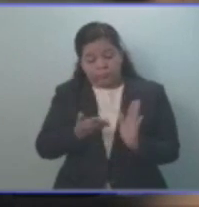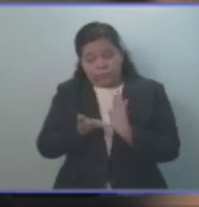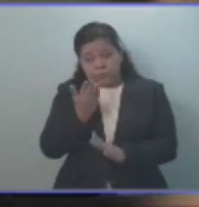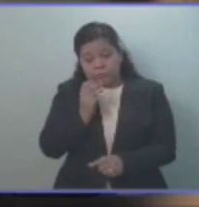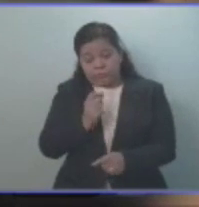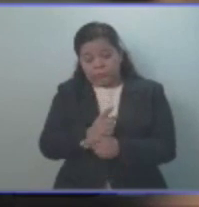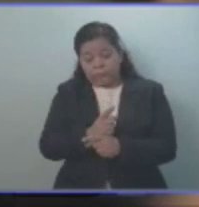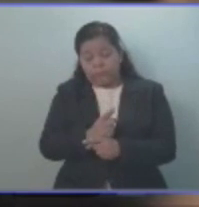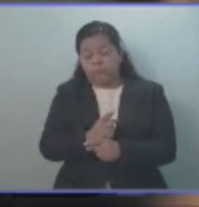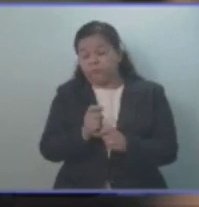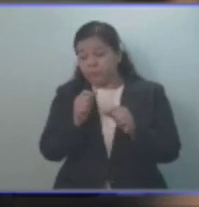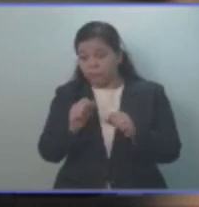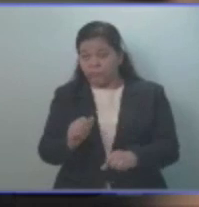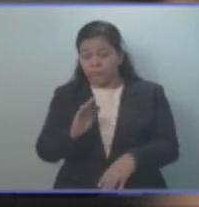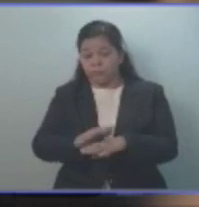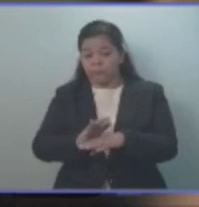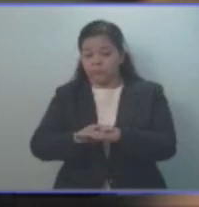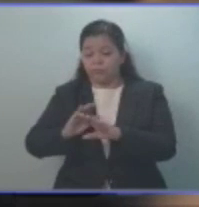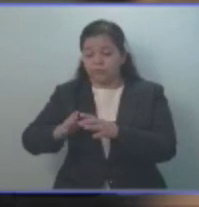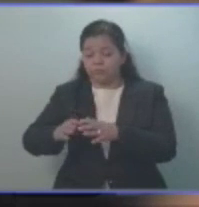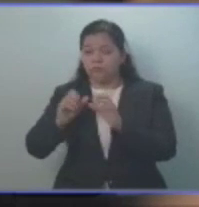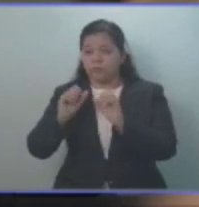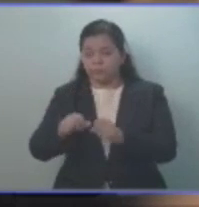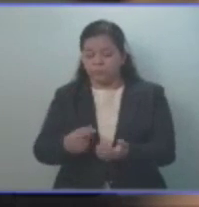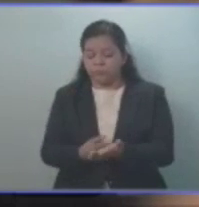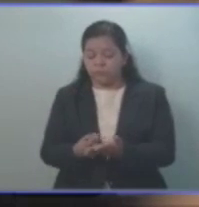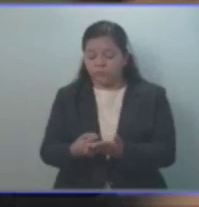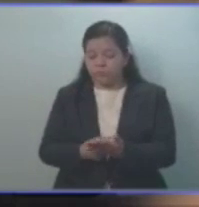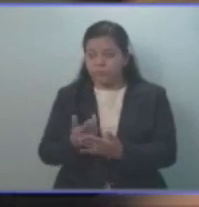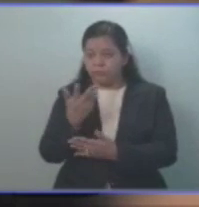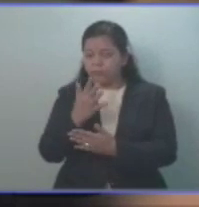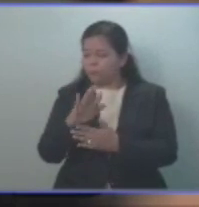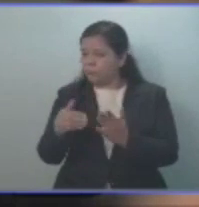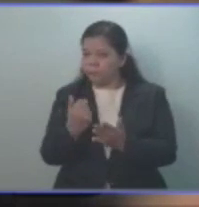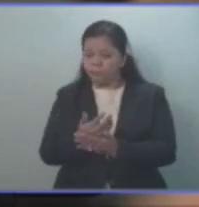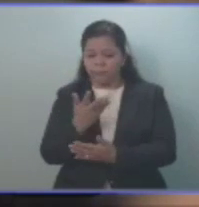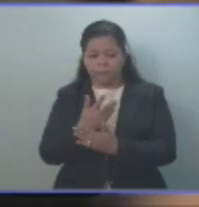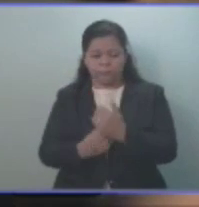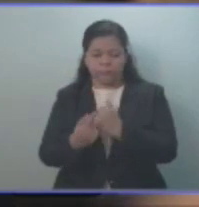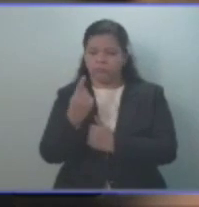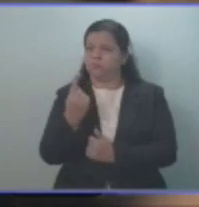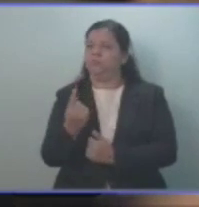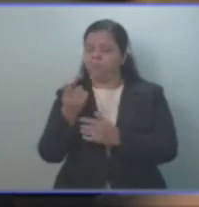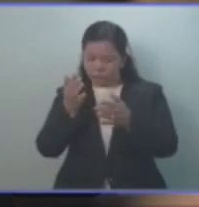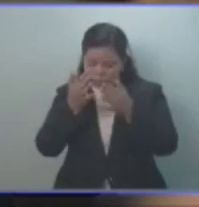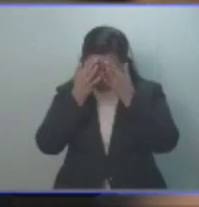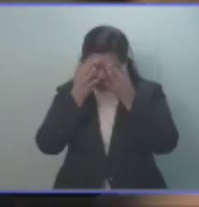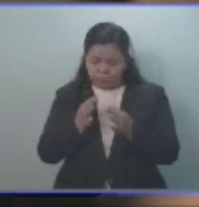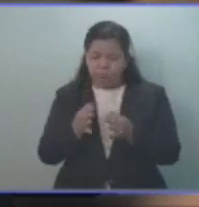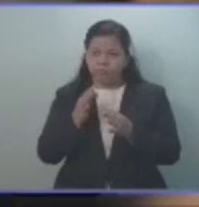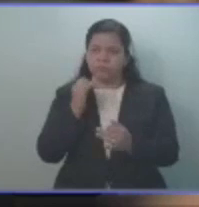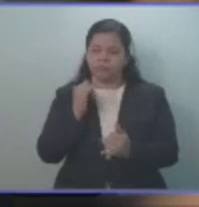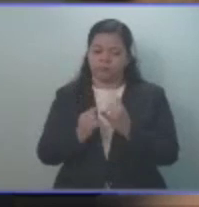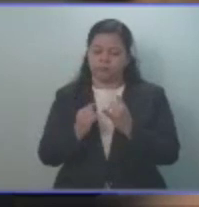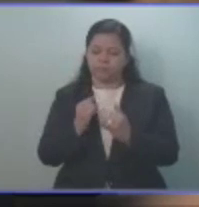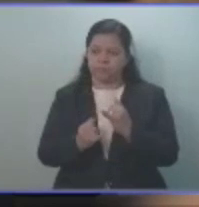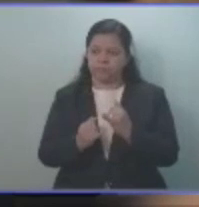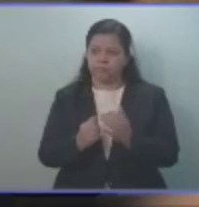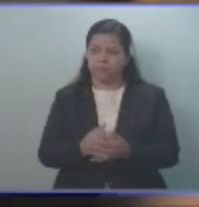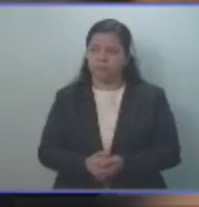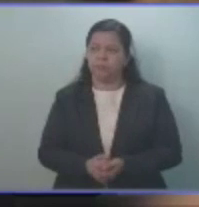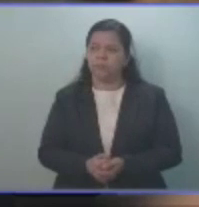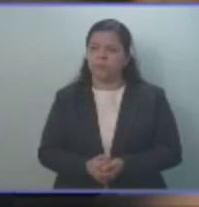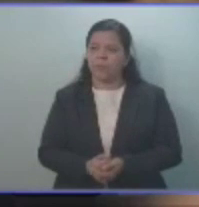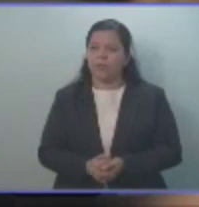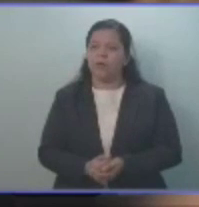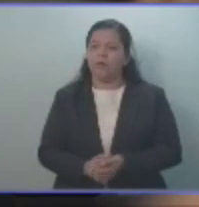es que se convoque a la comisión y se pueda sesionar y sacar el dictamen de la comisión de una vez. Esa